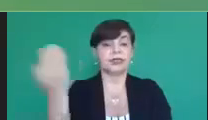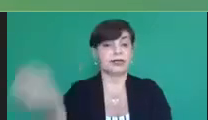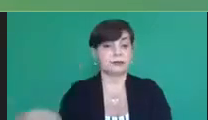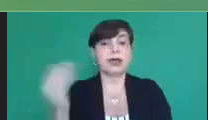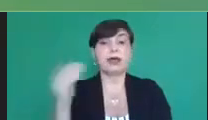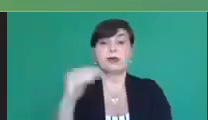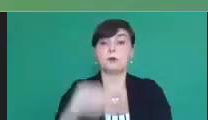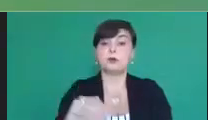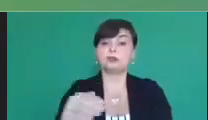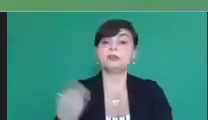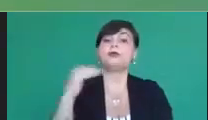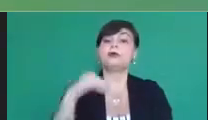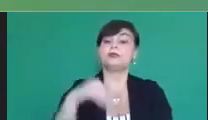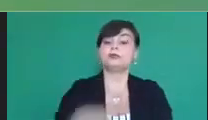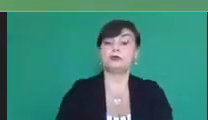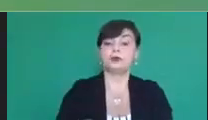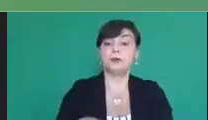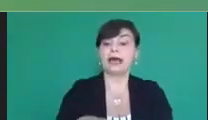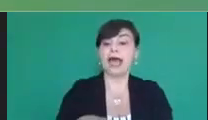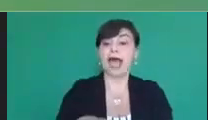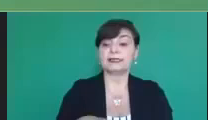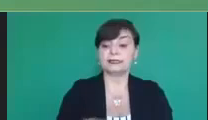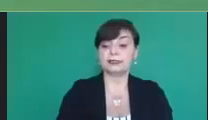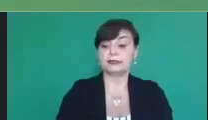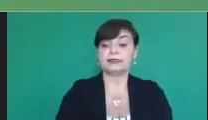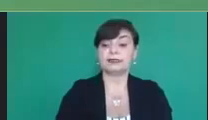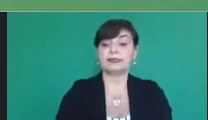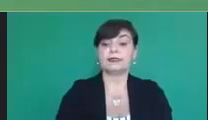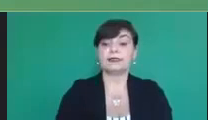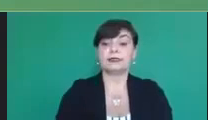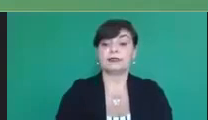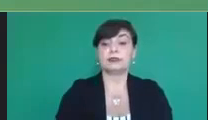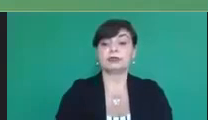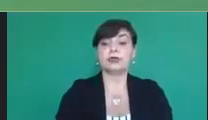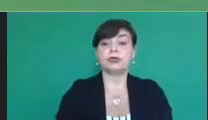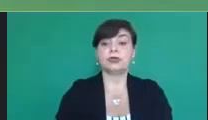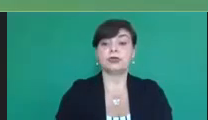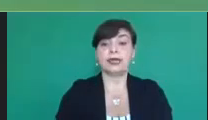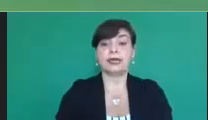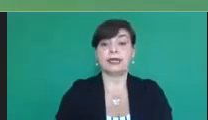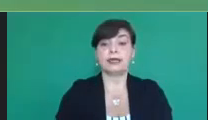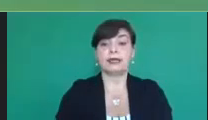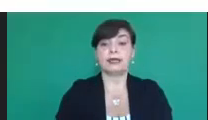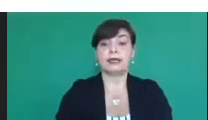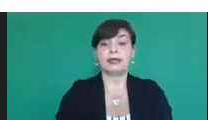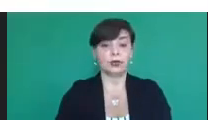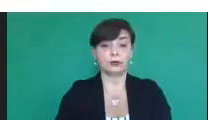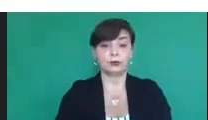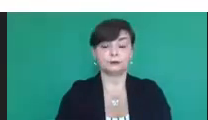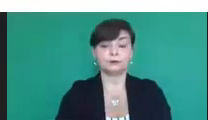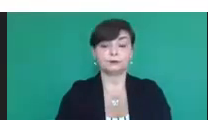libera, positivo se toman acciones sobre el